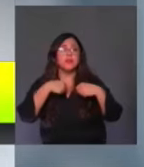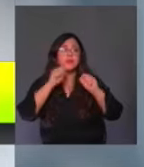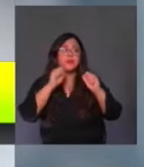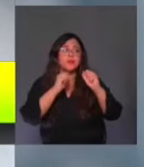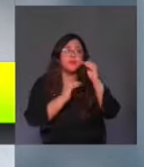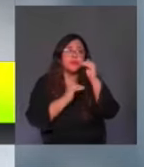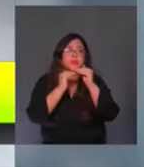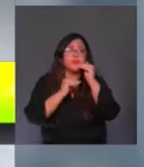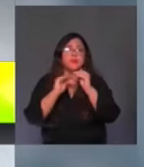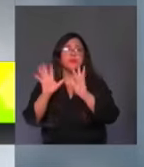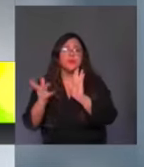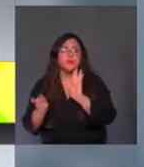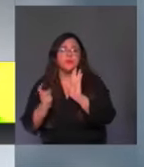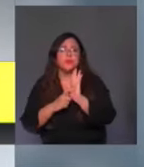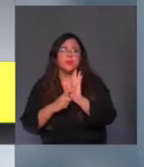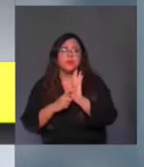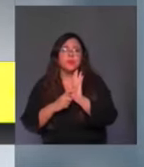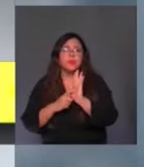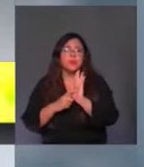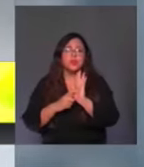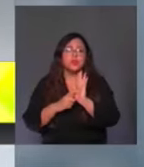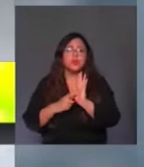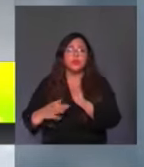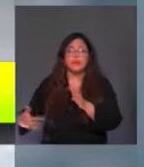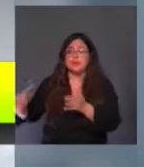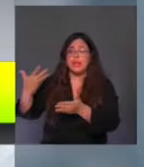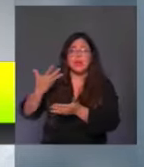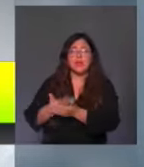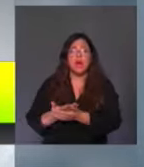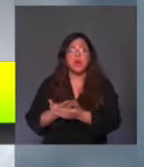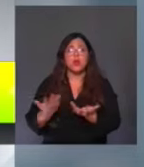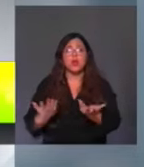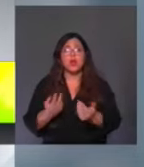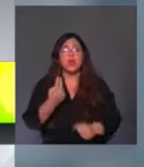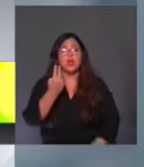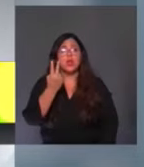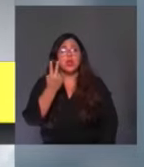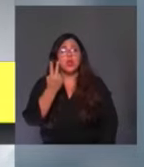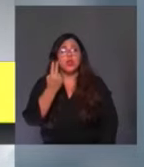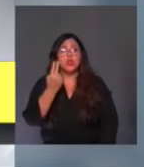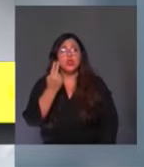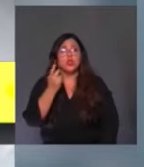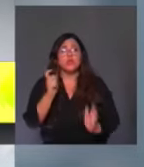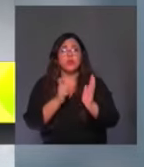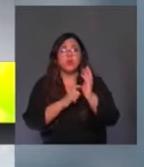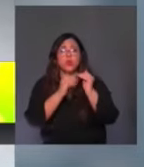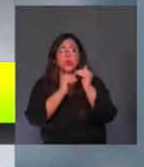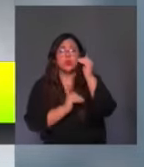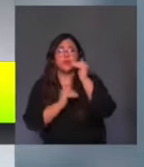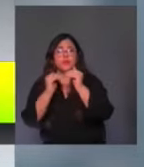más de 5 puntos era holgado. Claro, y esa es como y la frontera. Hasta ahora llevamos 12 puntos de diferencia